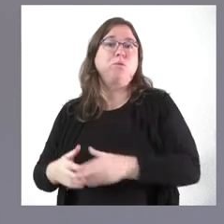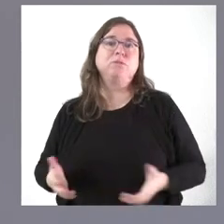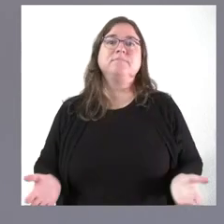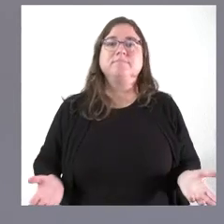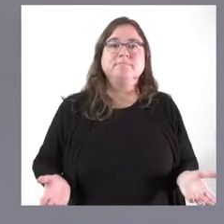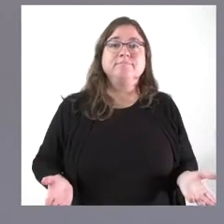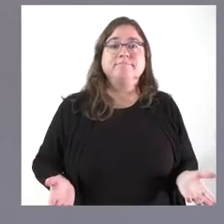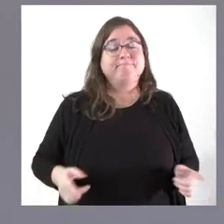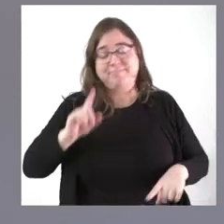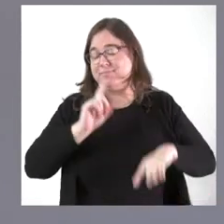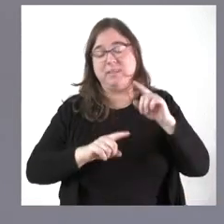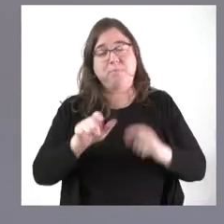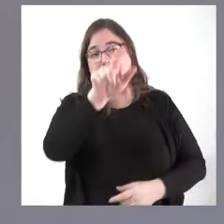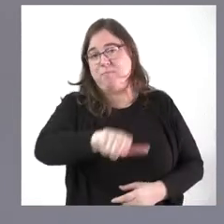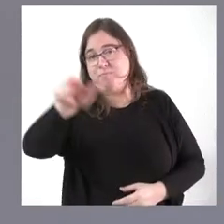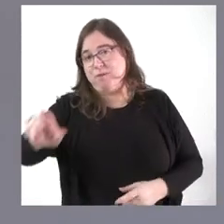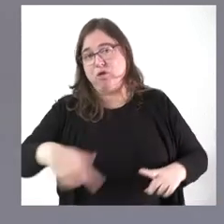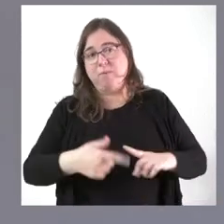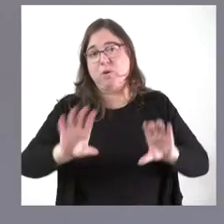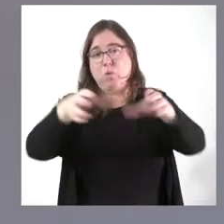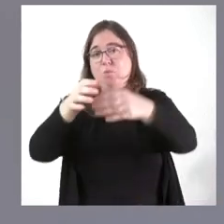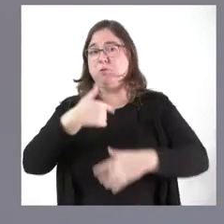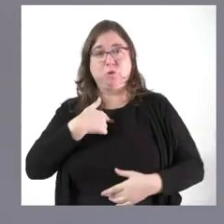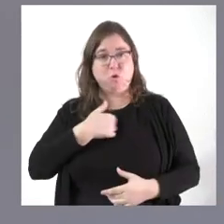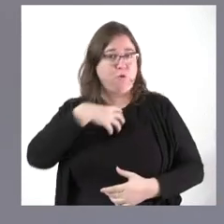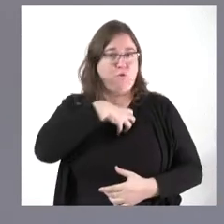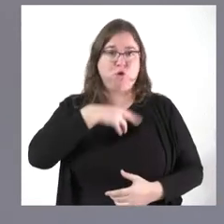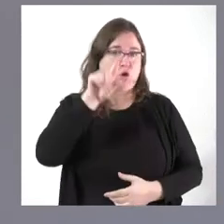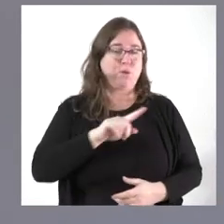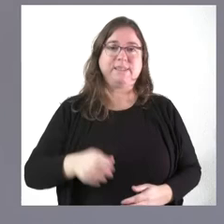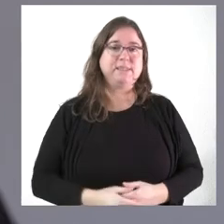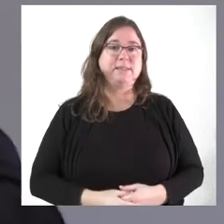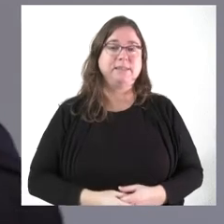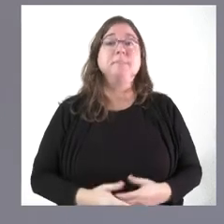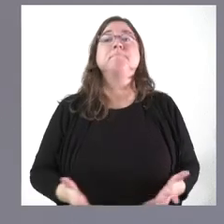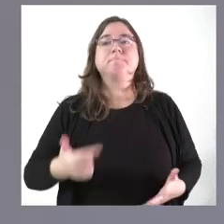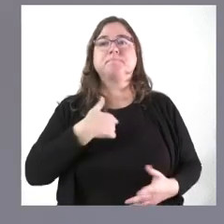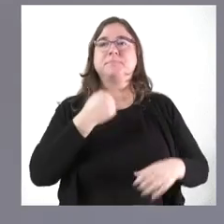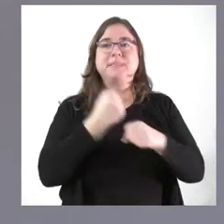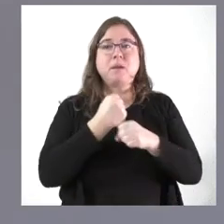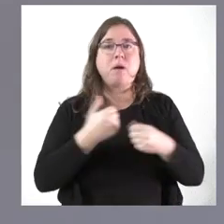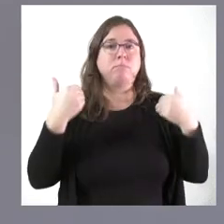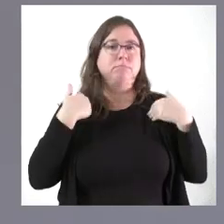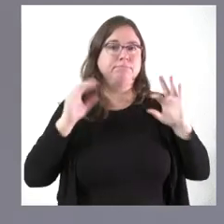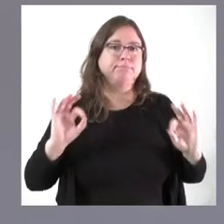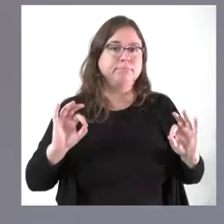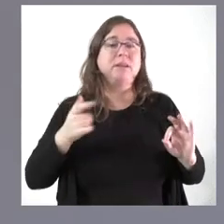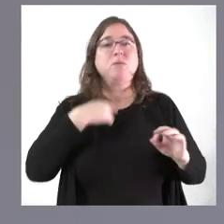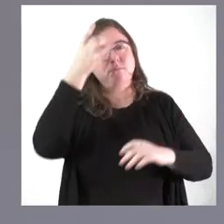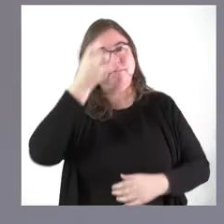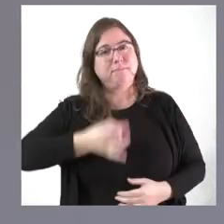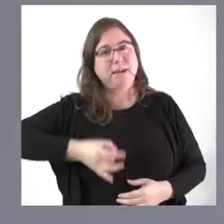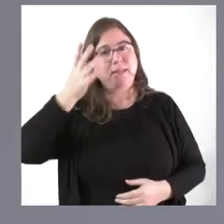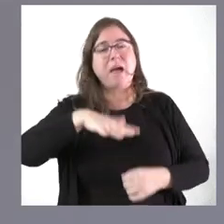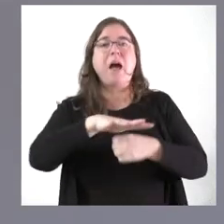No tendrán que valorar los grupos y los ciudadanos nosotros no estamos allí para esa función pero nosotros nos dedicamos a lo que nos corresponden que es a la iniciativa que